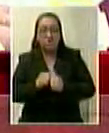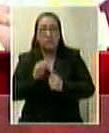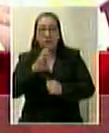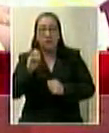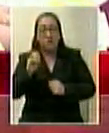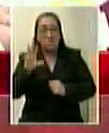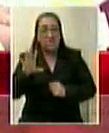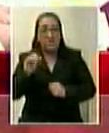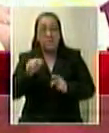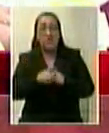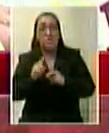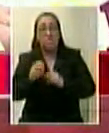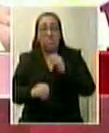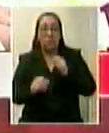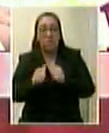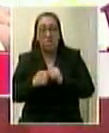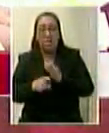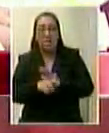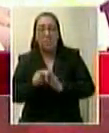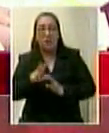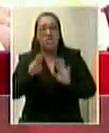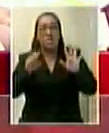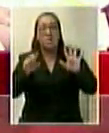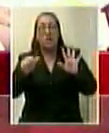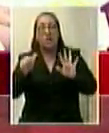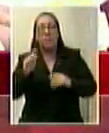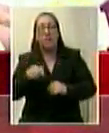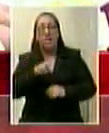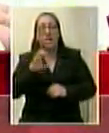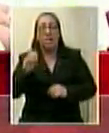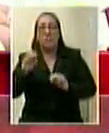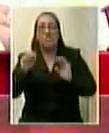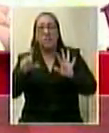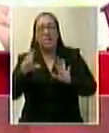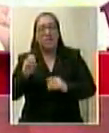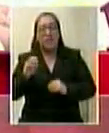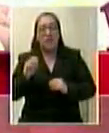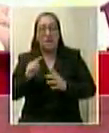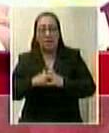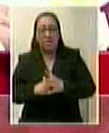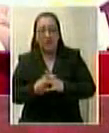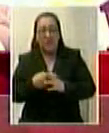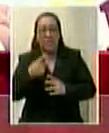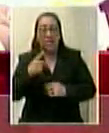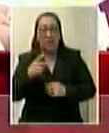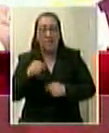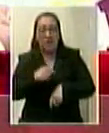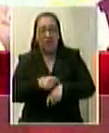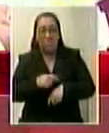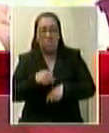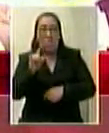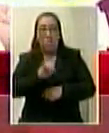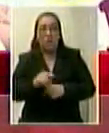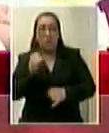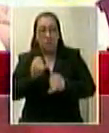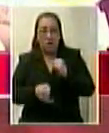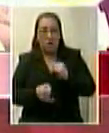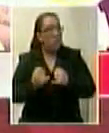y esta a su vez modificada por la ley número 26.570 a partir de la vigencia de esta última